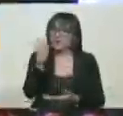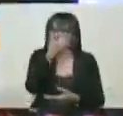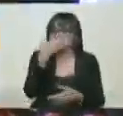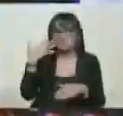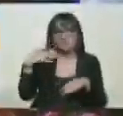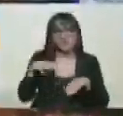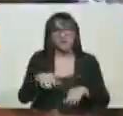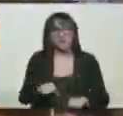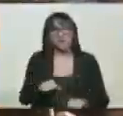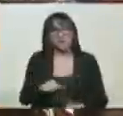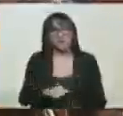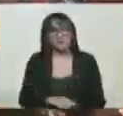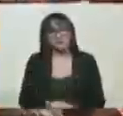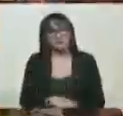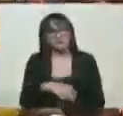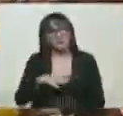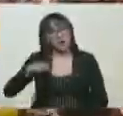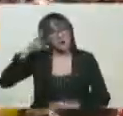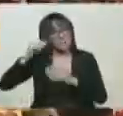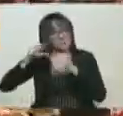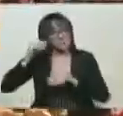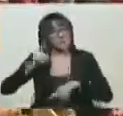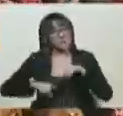ha aprendido sus grandes lecciones.